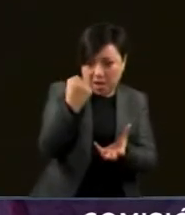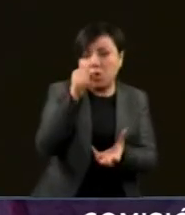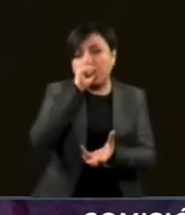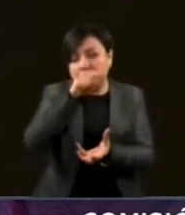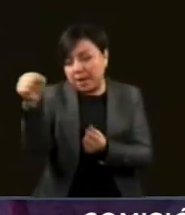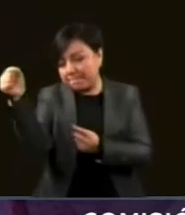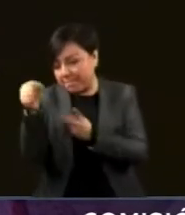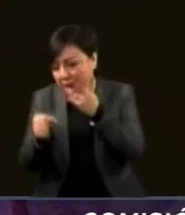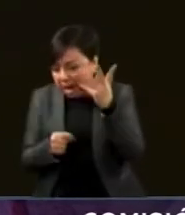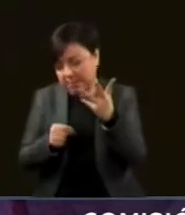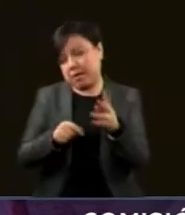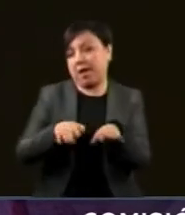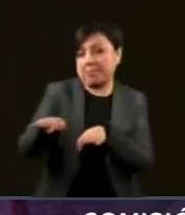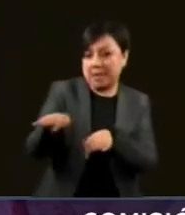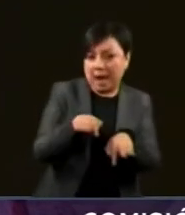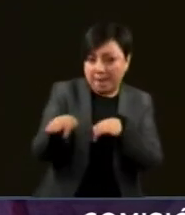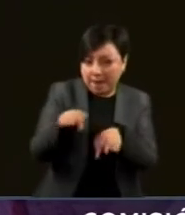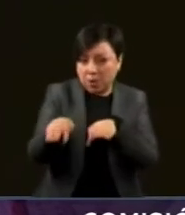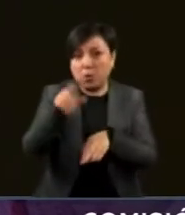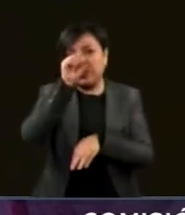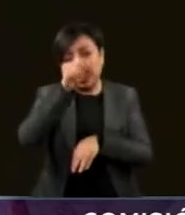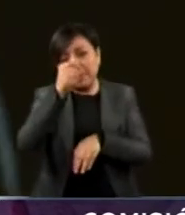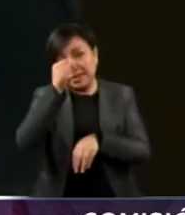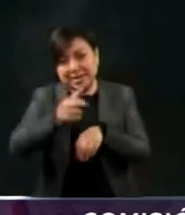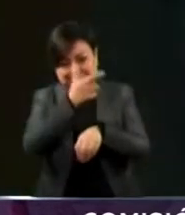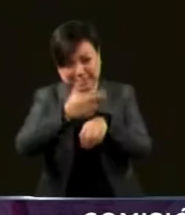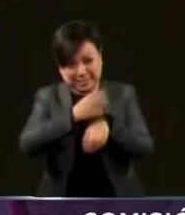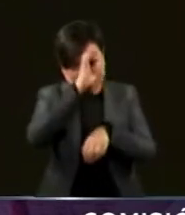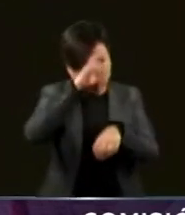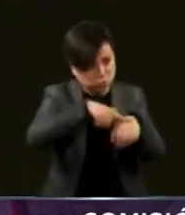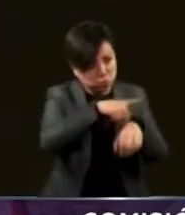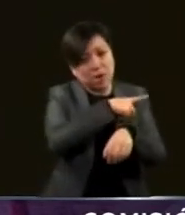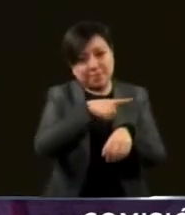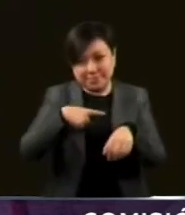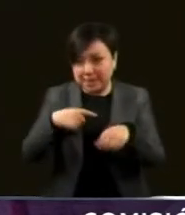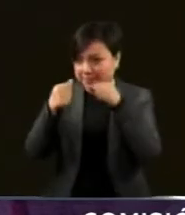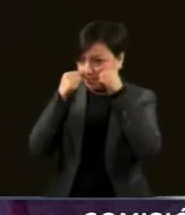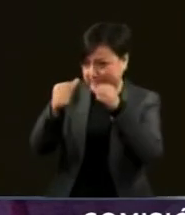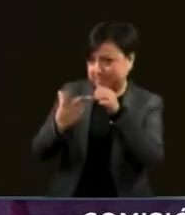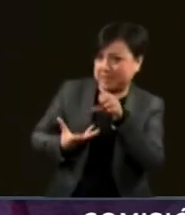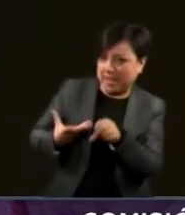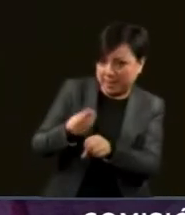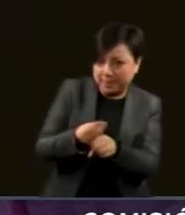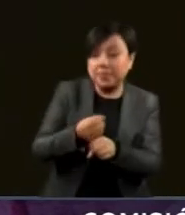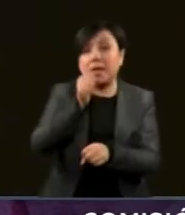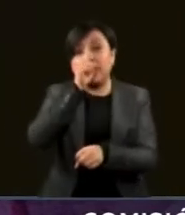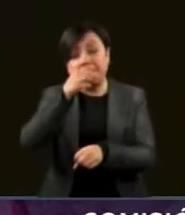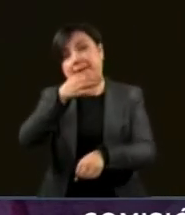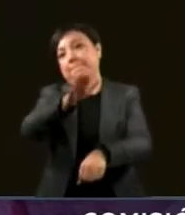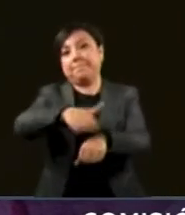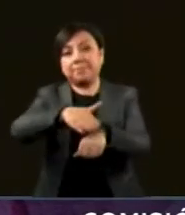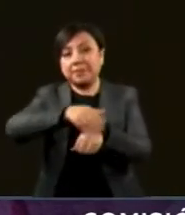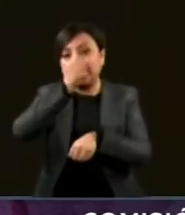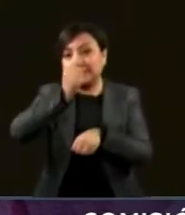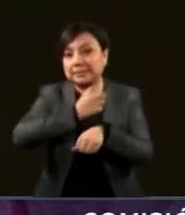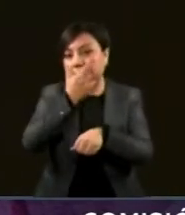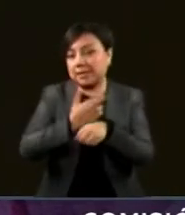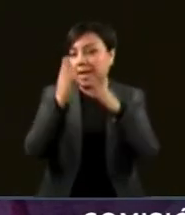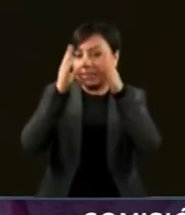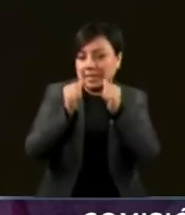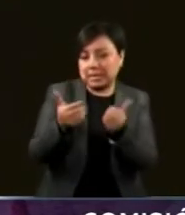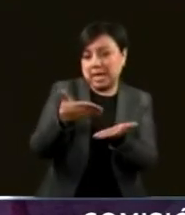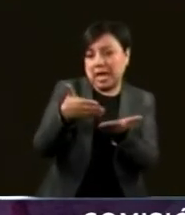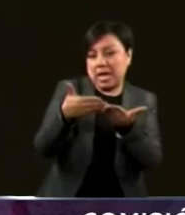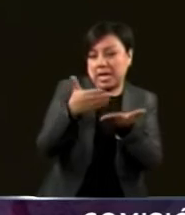la Secretaría de Cultura a mediar en dicho conflicto. Además, se exhorta a la Secretaría de Hacienda y Crédito